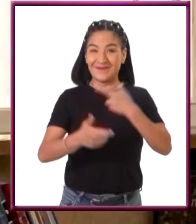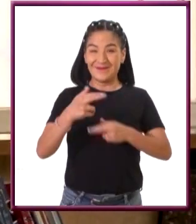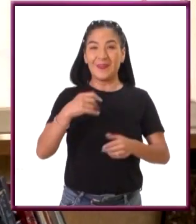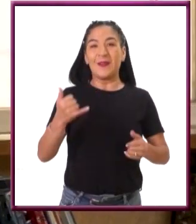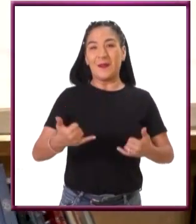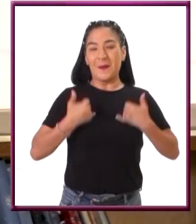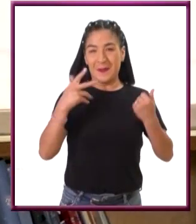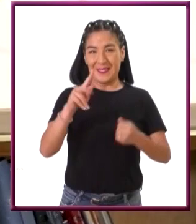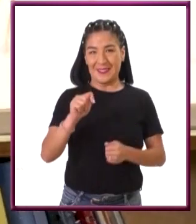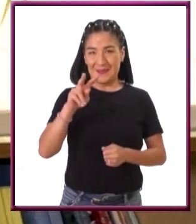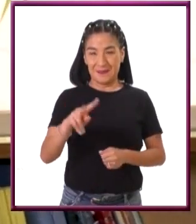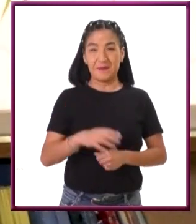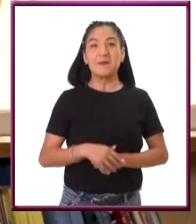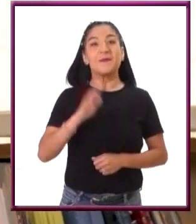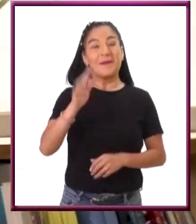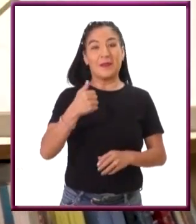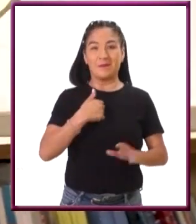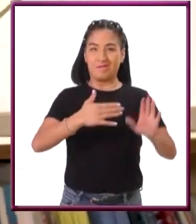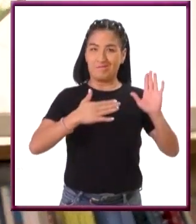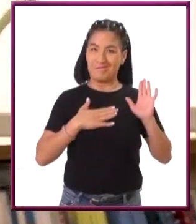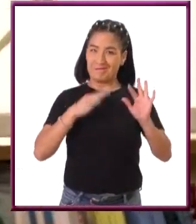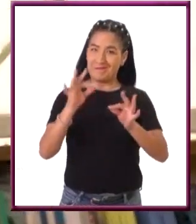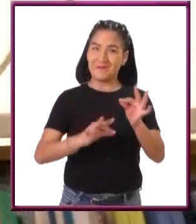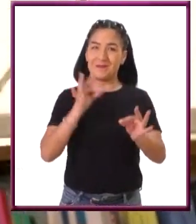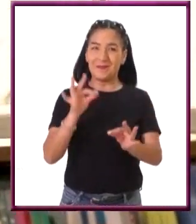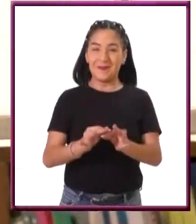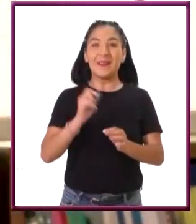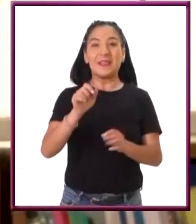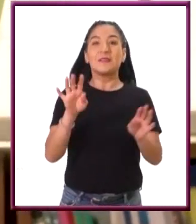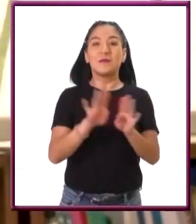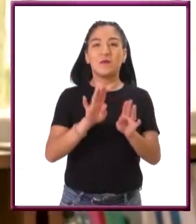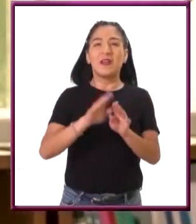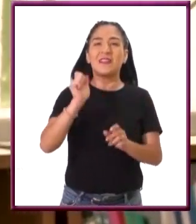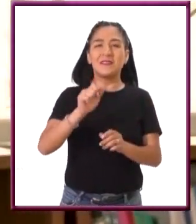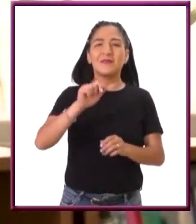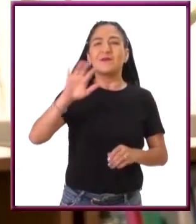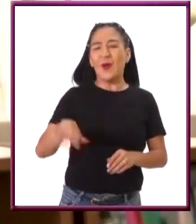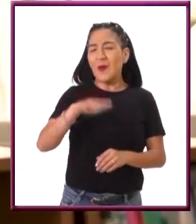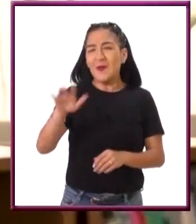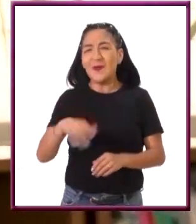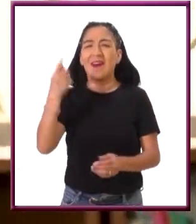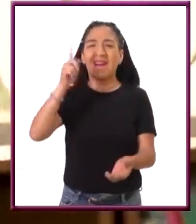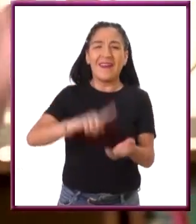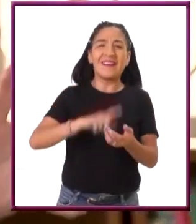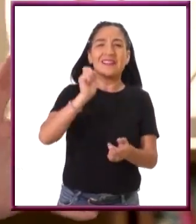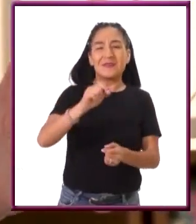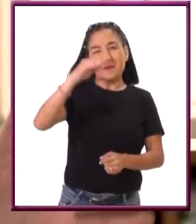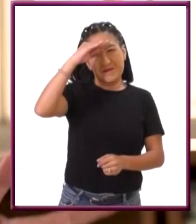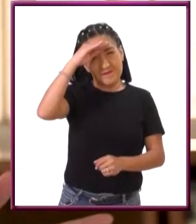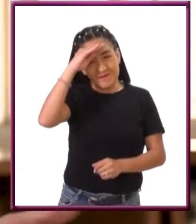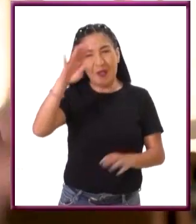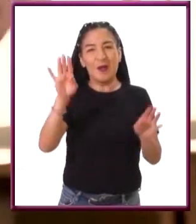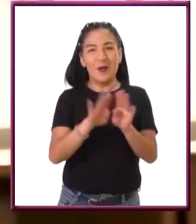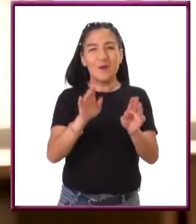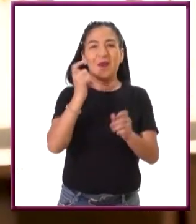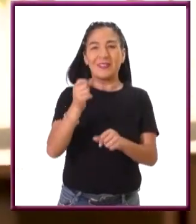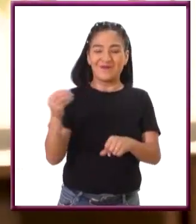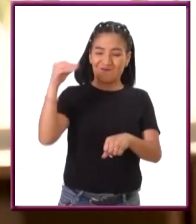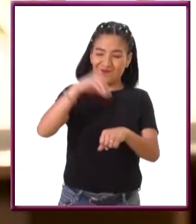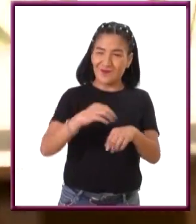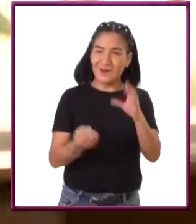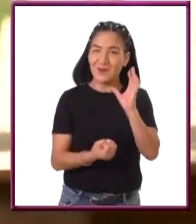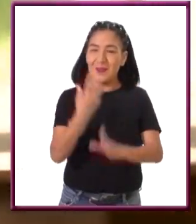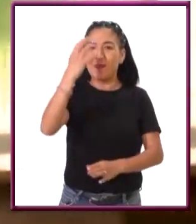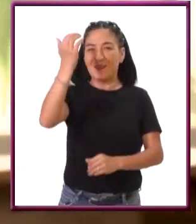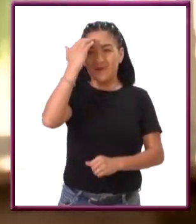estamos de regreso en Jóvenes en TV, como lo prometimos, habiendo recorrido ya un buen trecho en este mar de reflexión y construcción